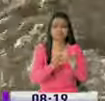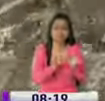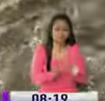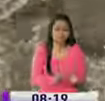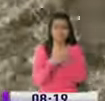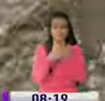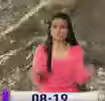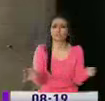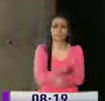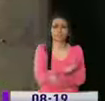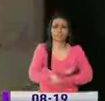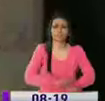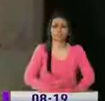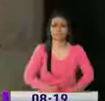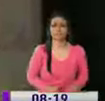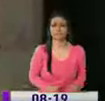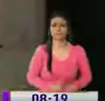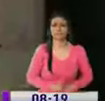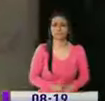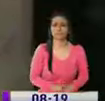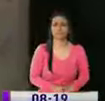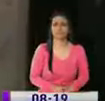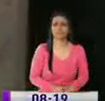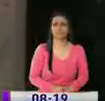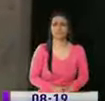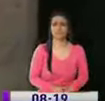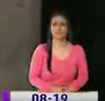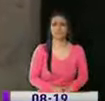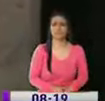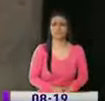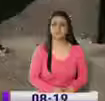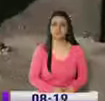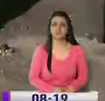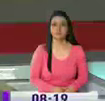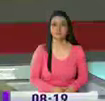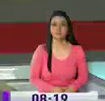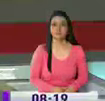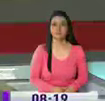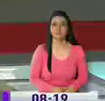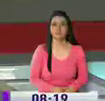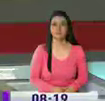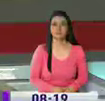una vez por todas. En Quito informó Andrea Orbe.